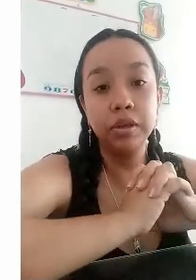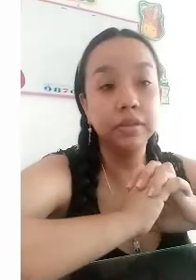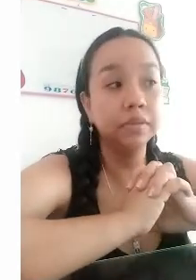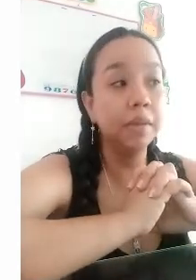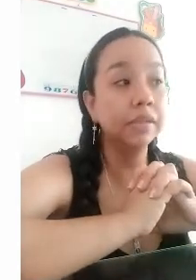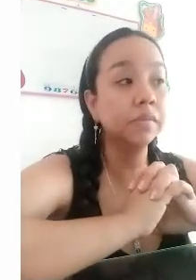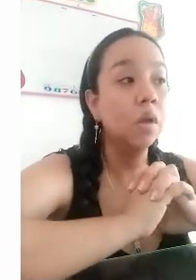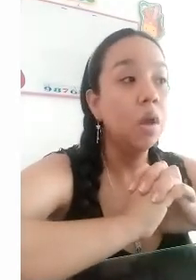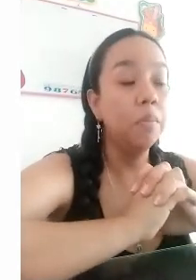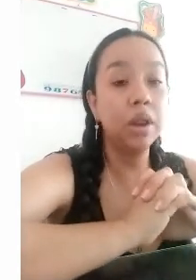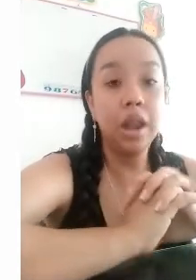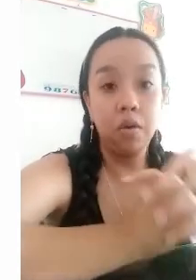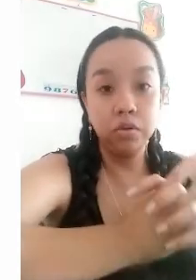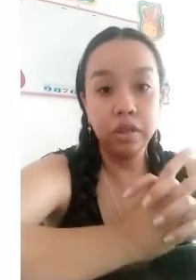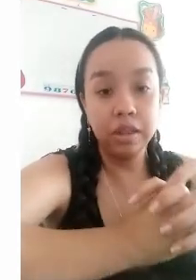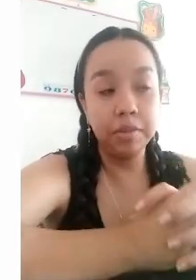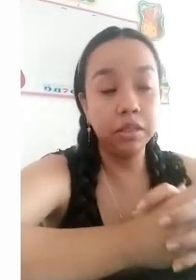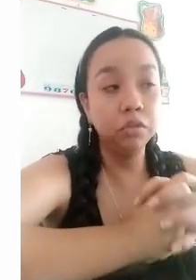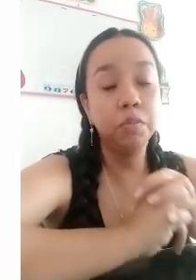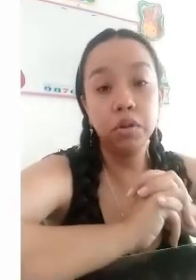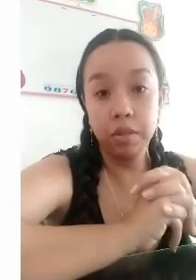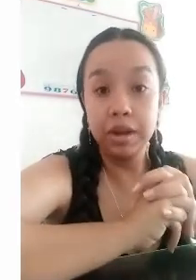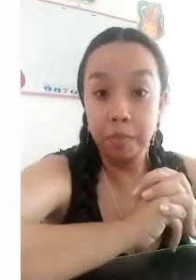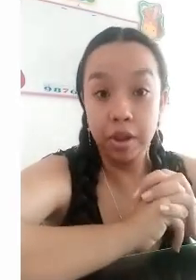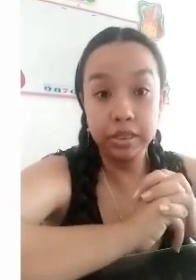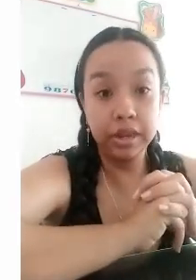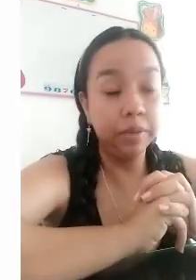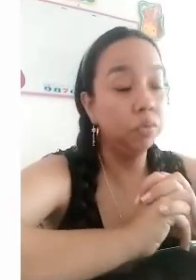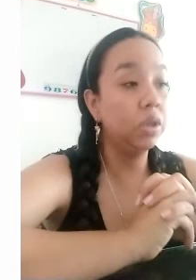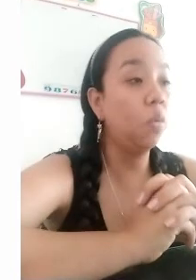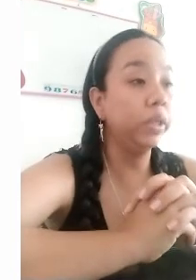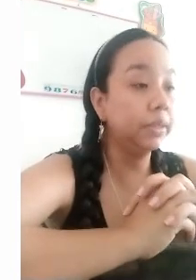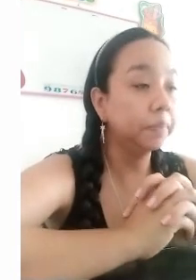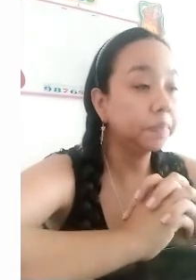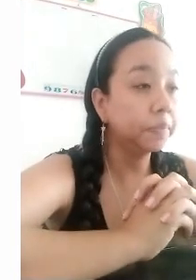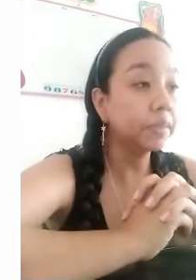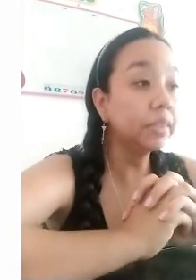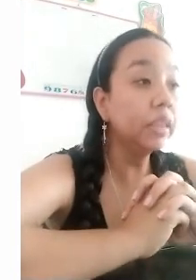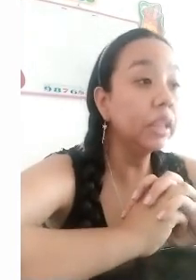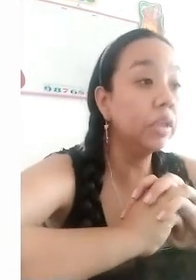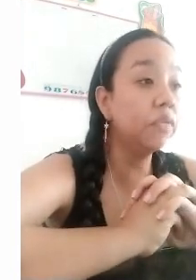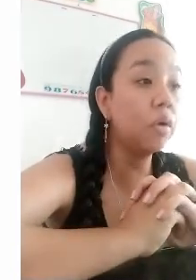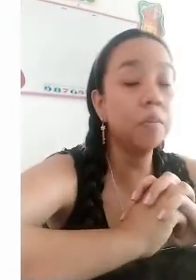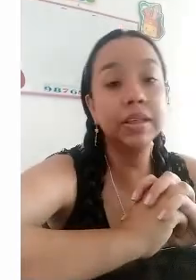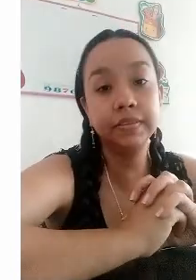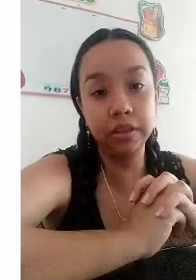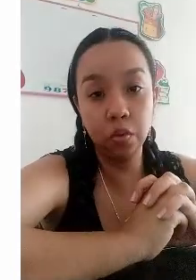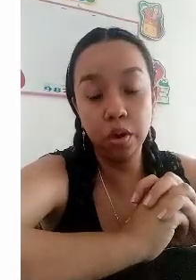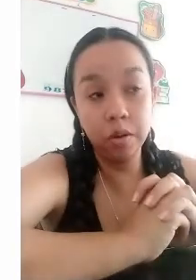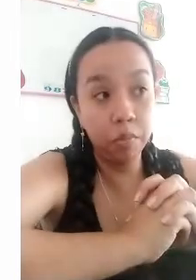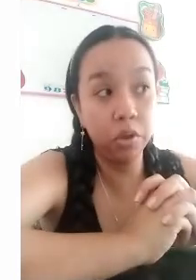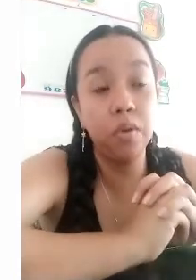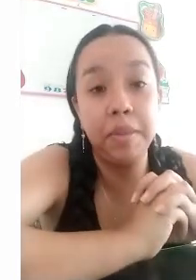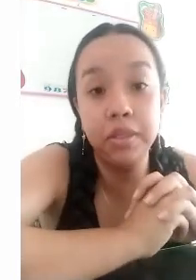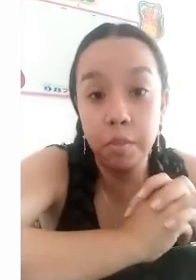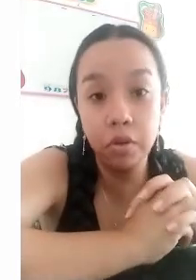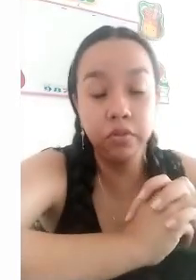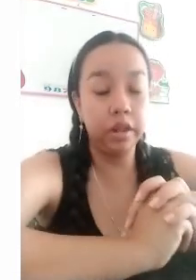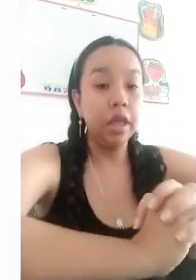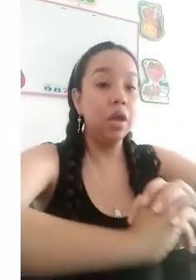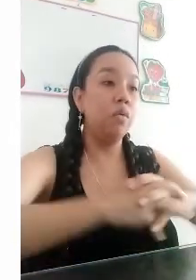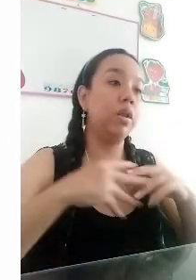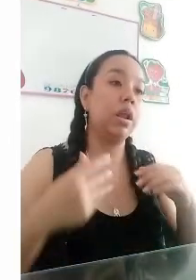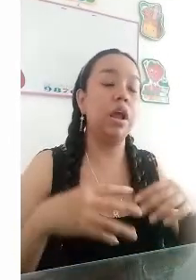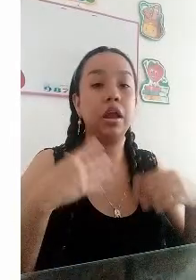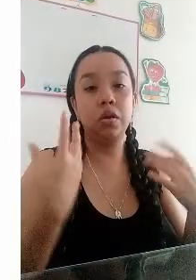porque pues es más por el lado de los alimentos, pero también la pueden tener muy en cuenta. Y forma circular, porque obviamente no vamos a